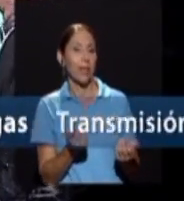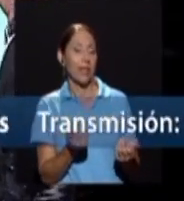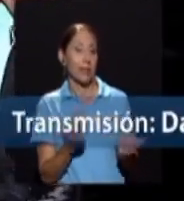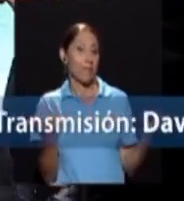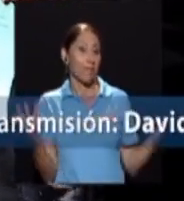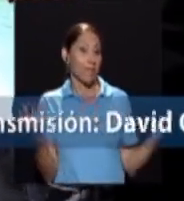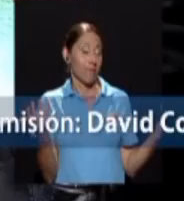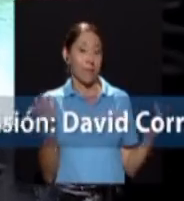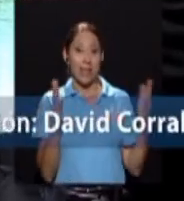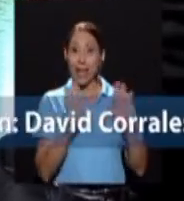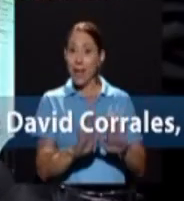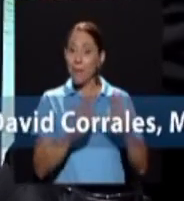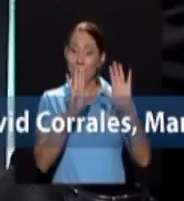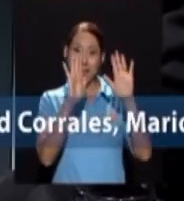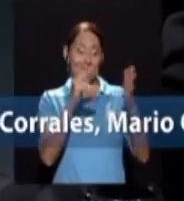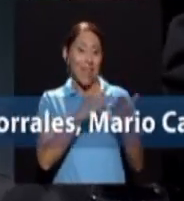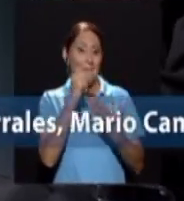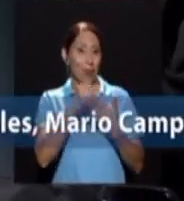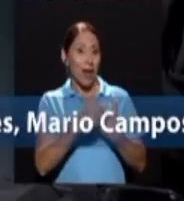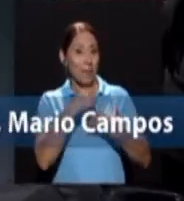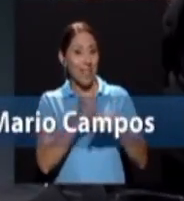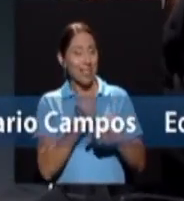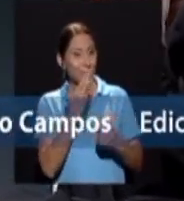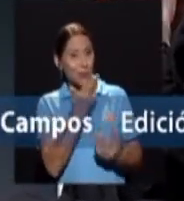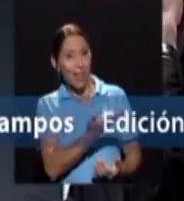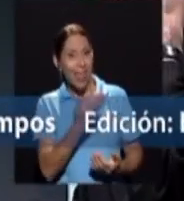qué maravilla de programas hace usted.